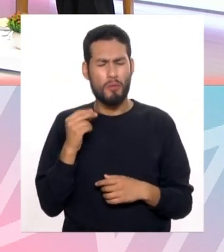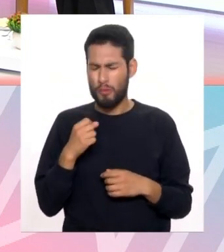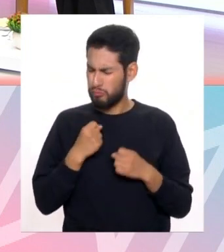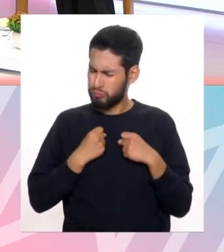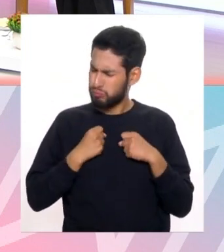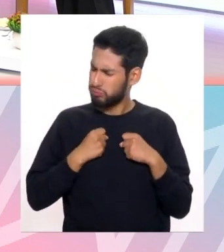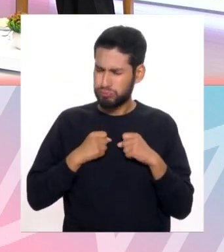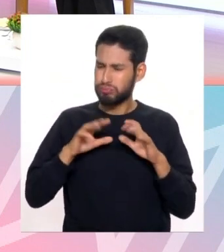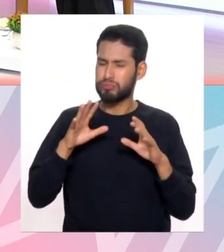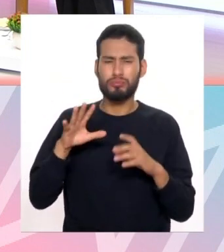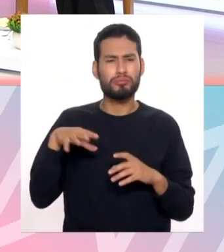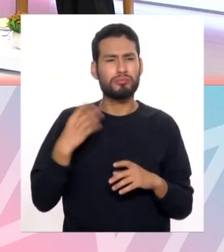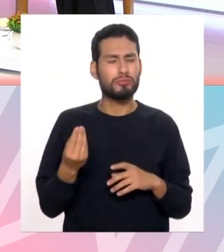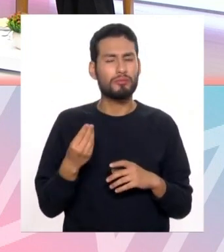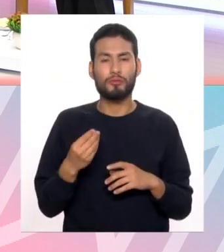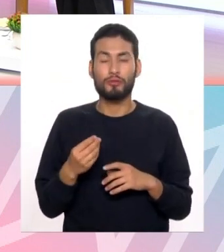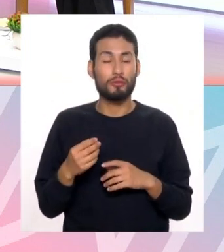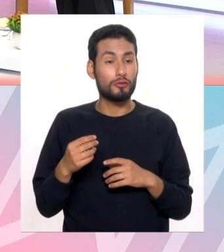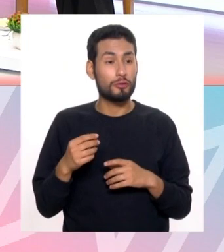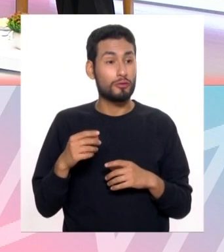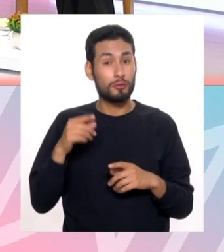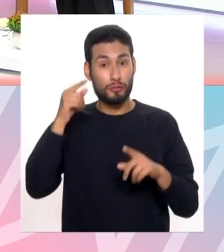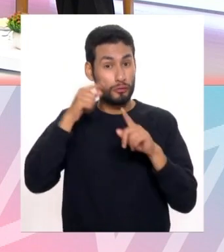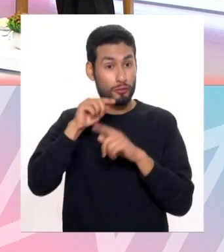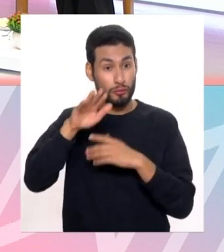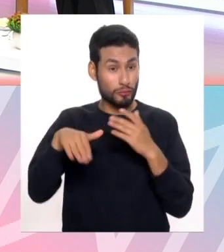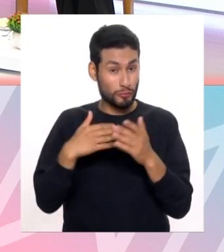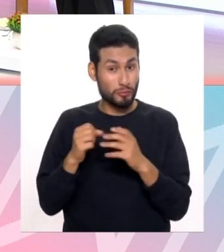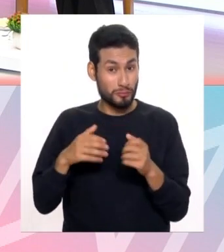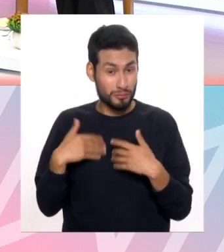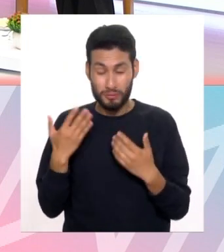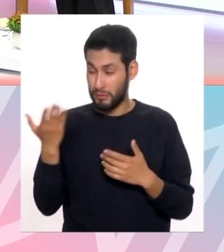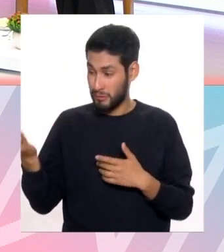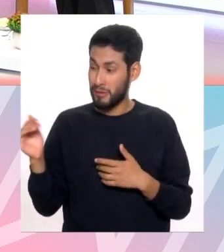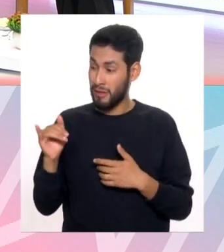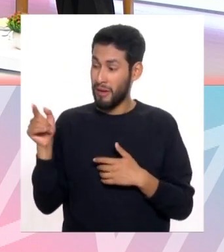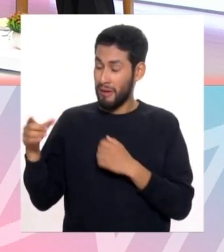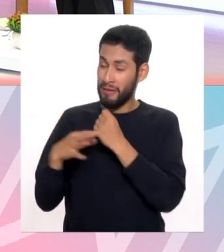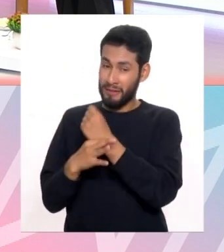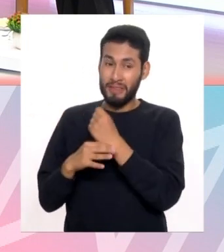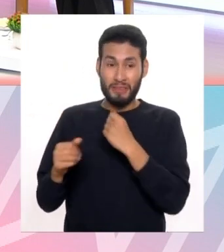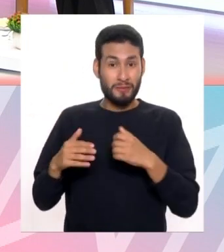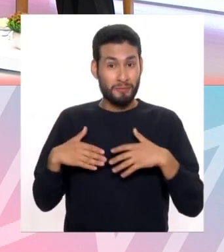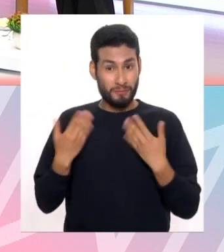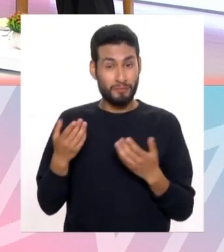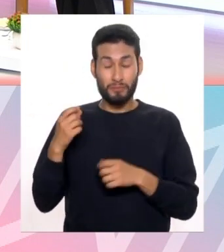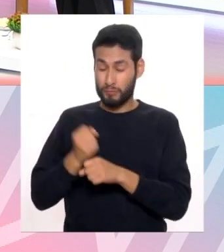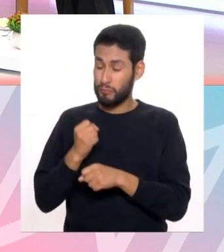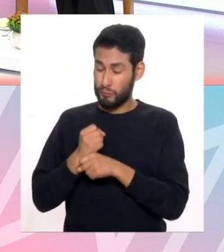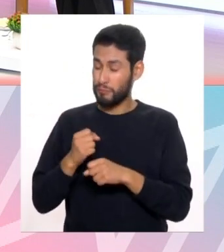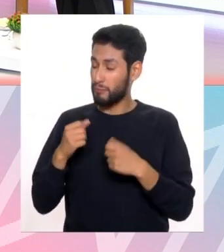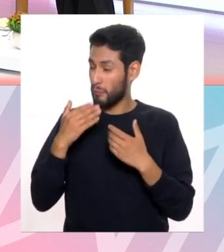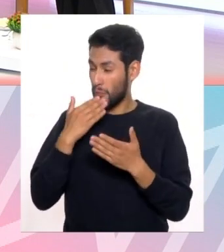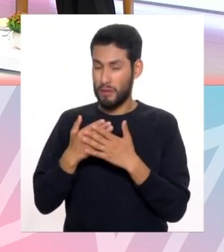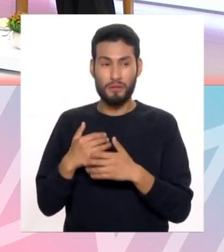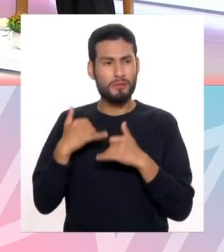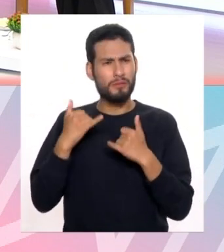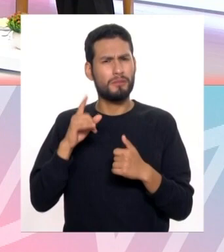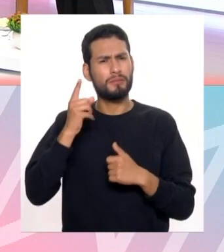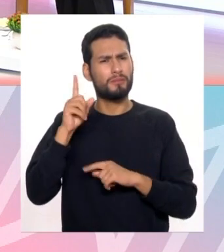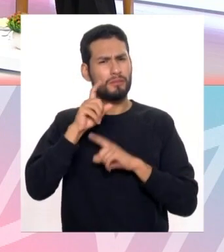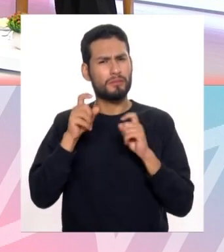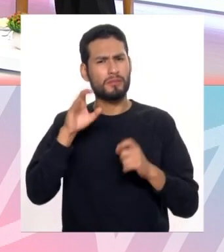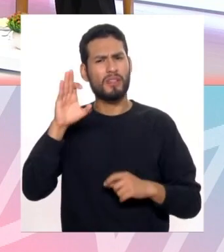todo no necesariamente está pues garantizado, y a ustedes que hacen un trabajo realmente espectacular, ¿no? Tenemos la primera inquietud